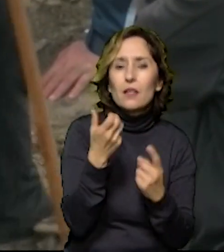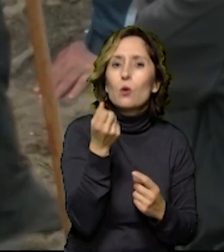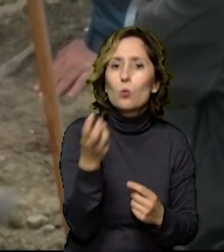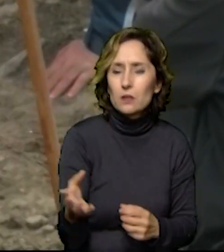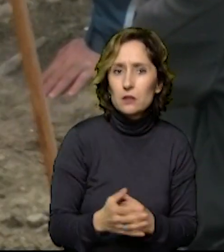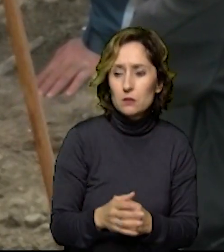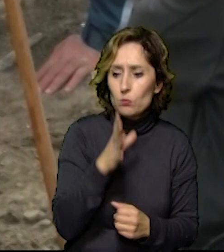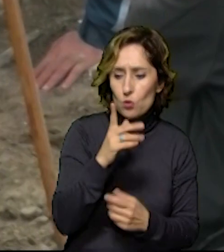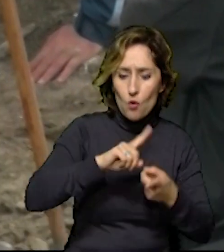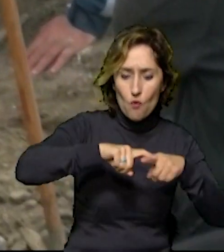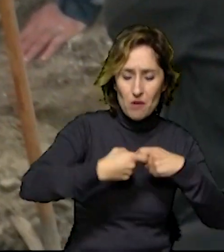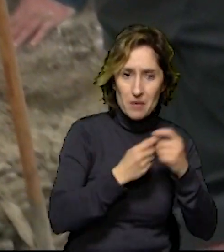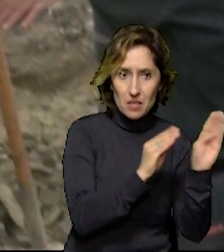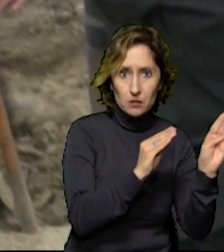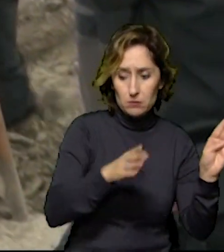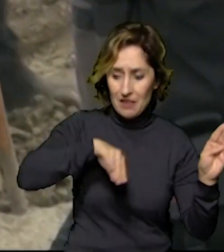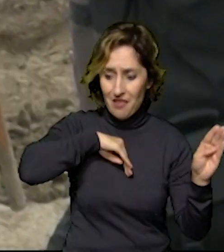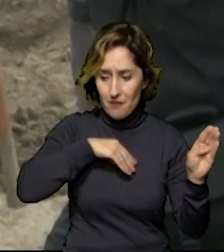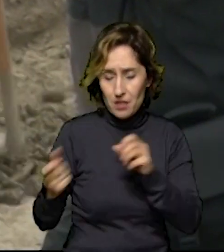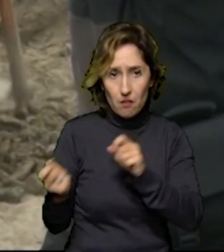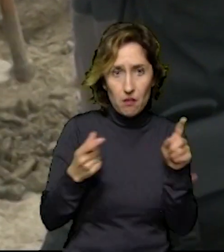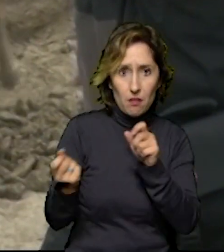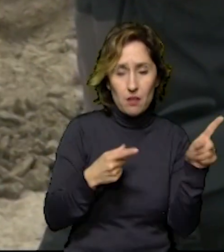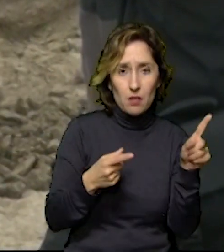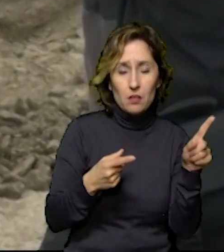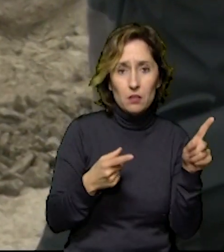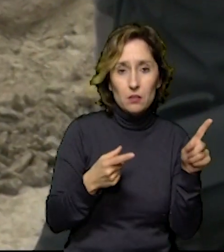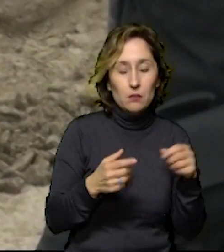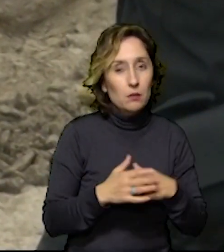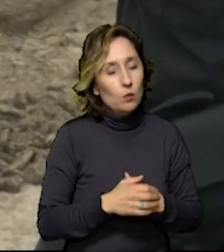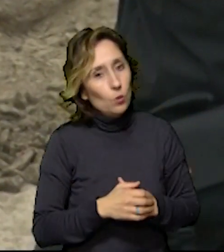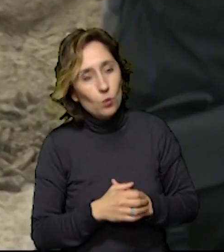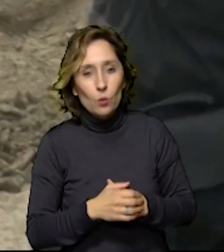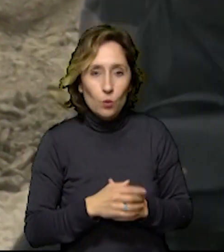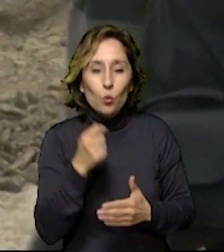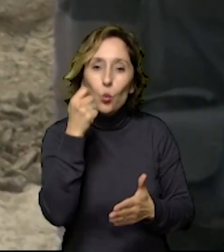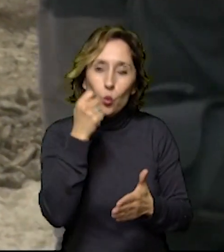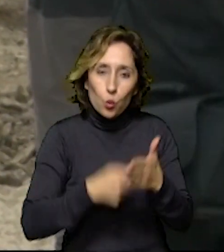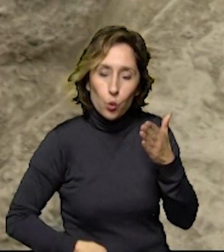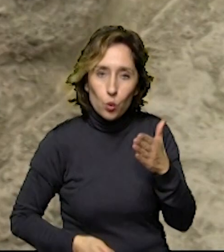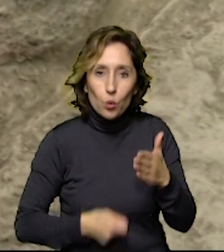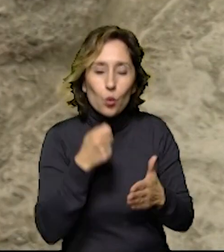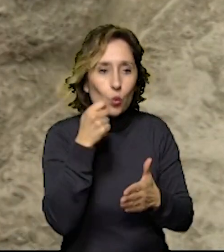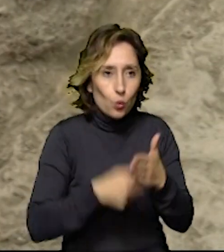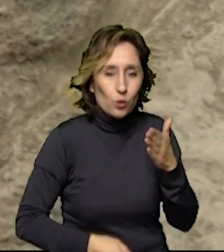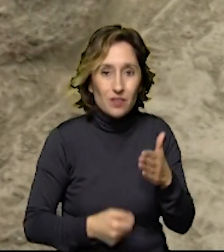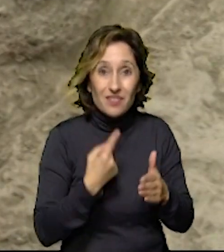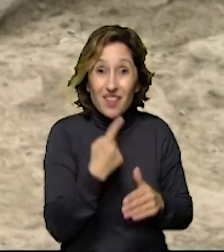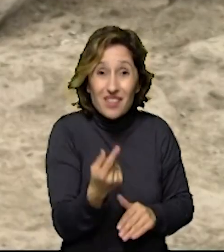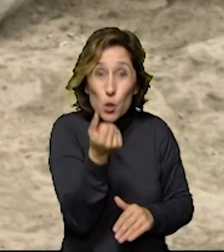familias recuperen los cuerpos de Pues es muy duro, es muy duro decir el